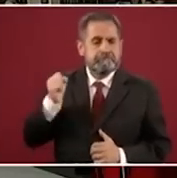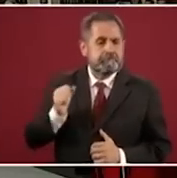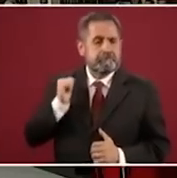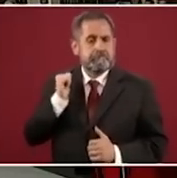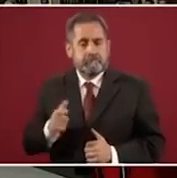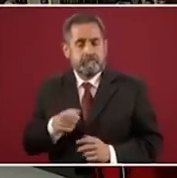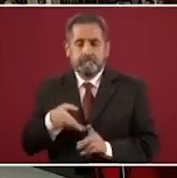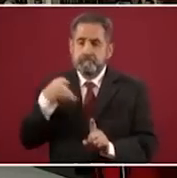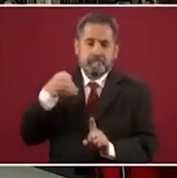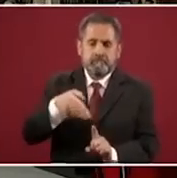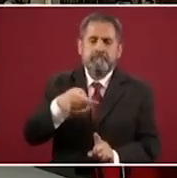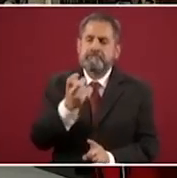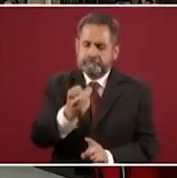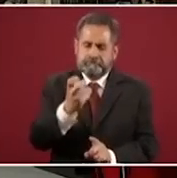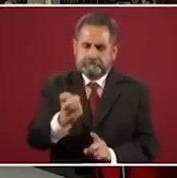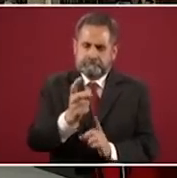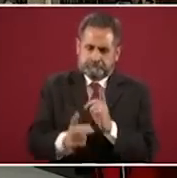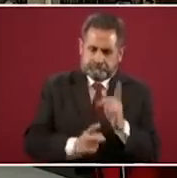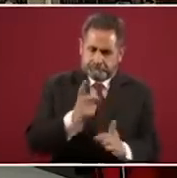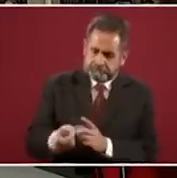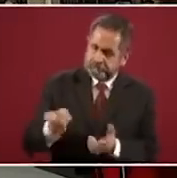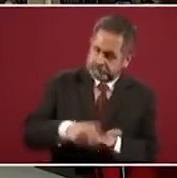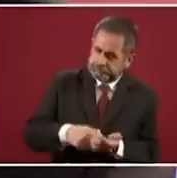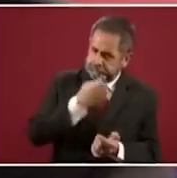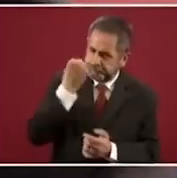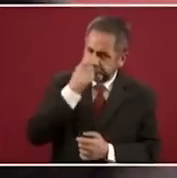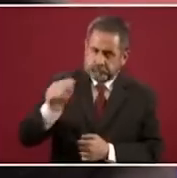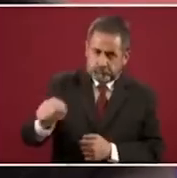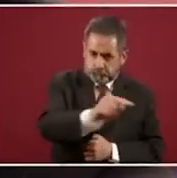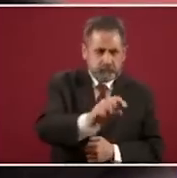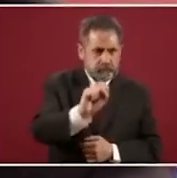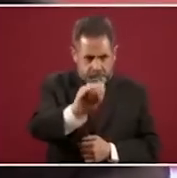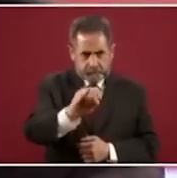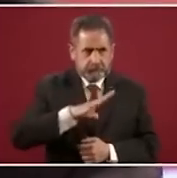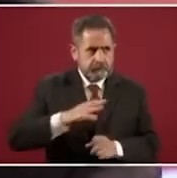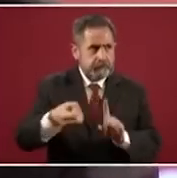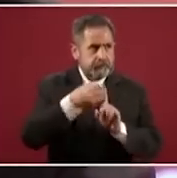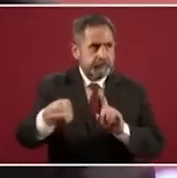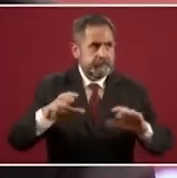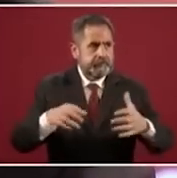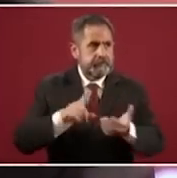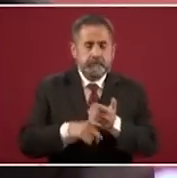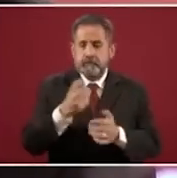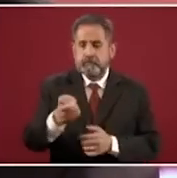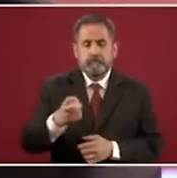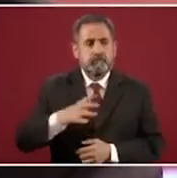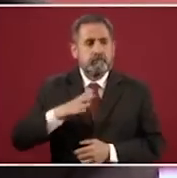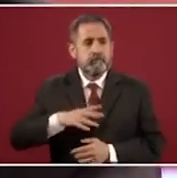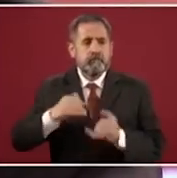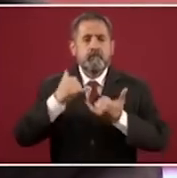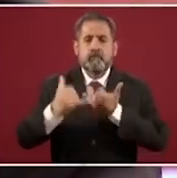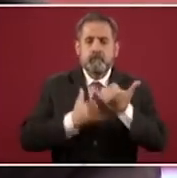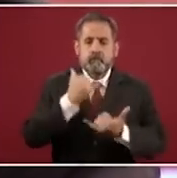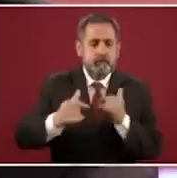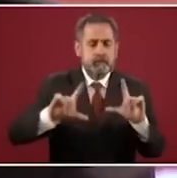son precisamente el deporte escolar, que se está organizando como tal, y por eso tenemos los Juegos